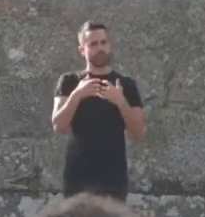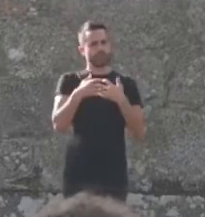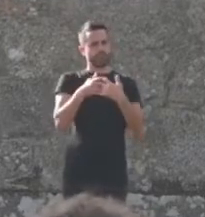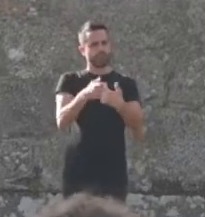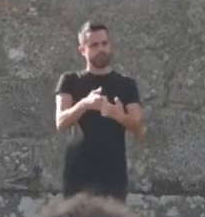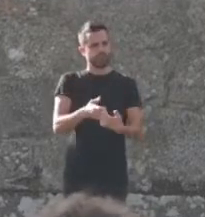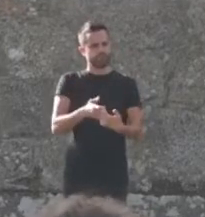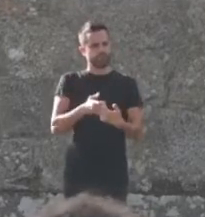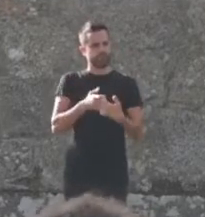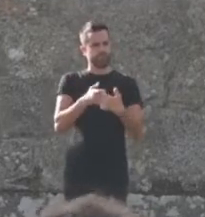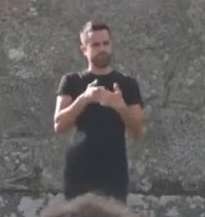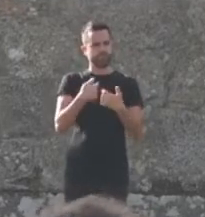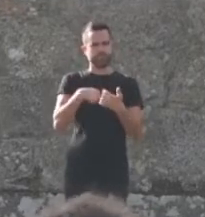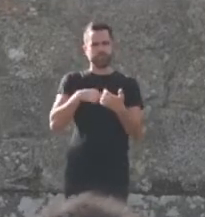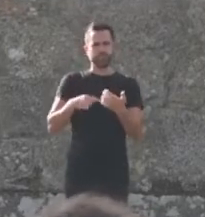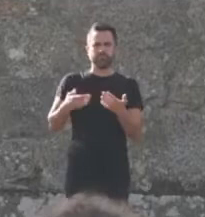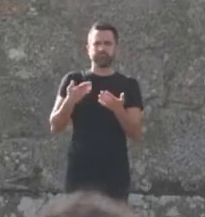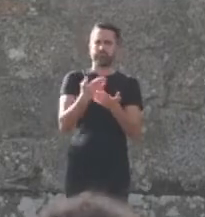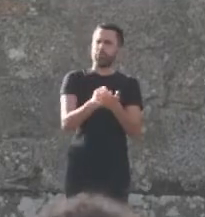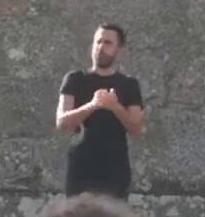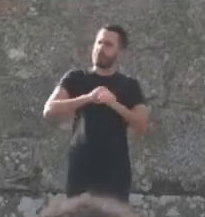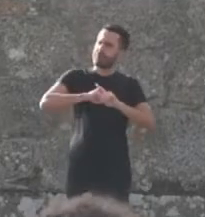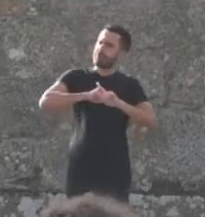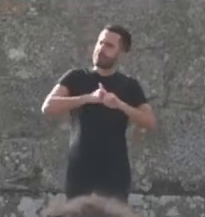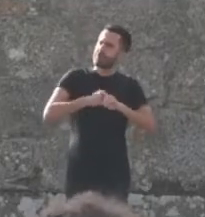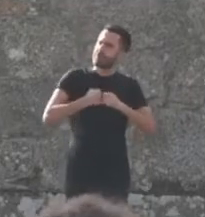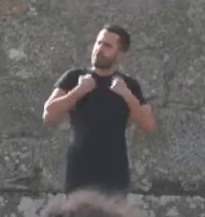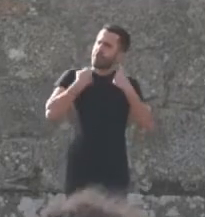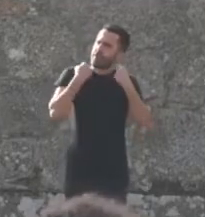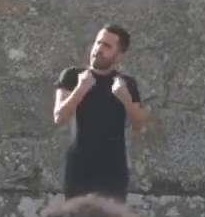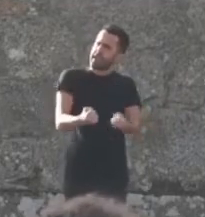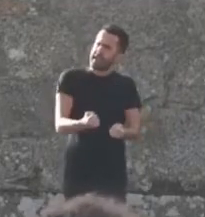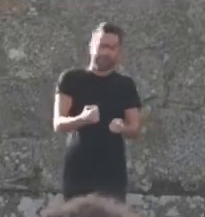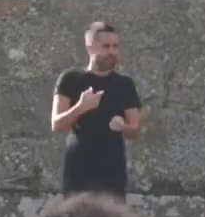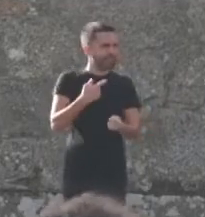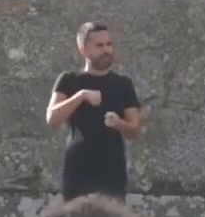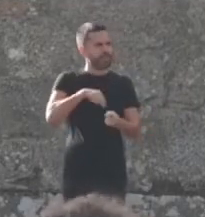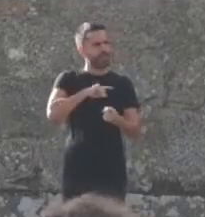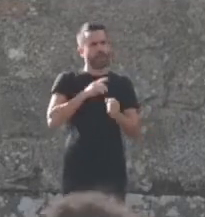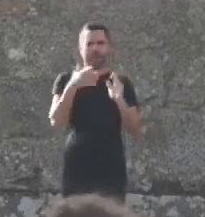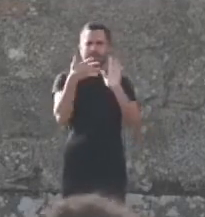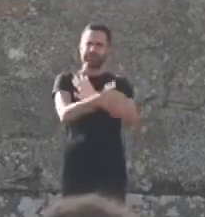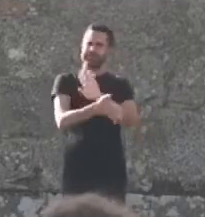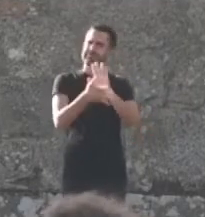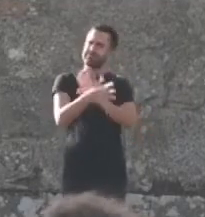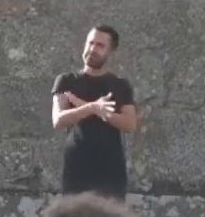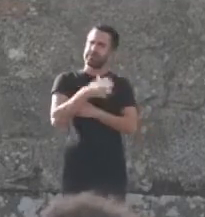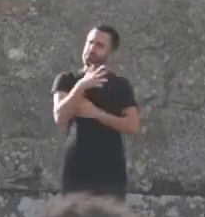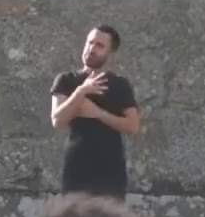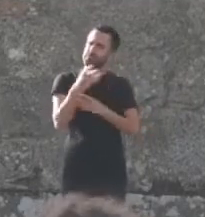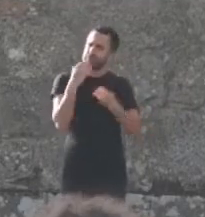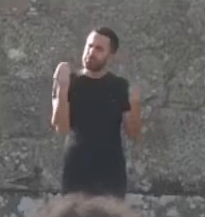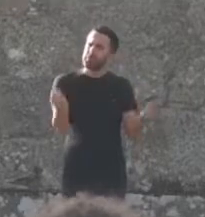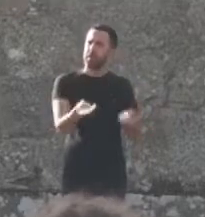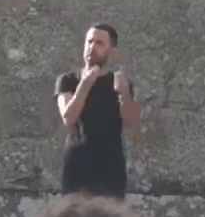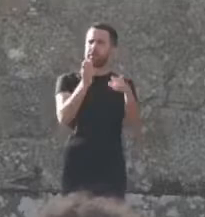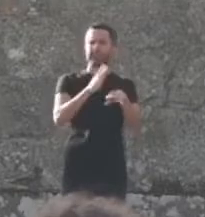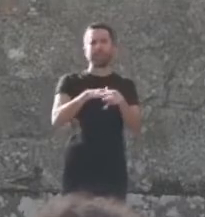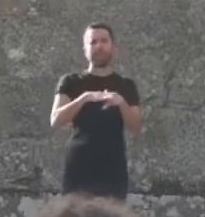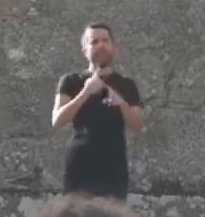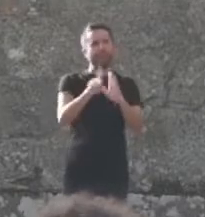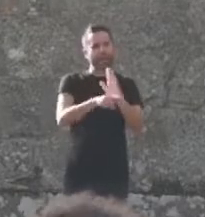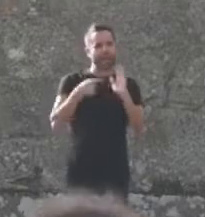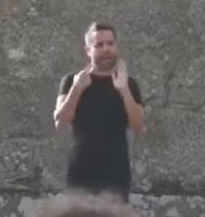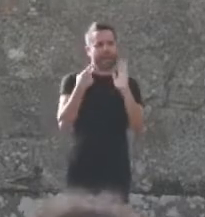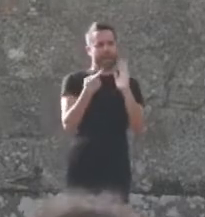deamos e con toda a fortaleza que poidamos e con todos os mellores argumentos que poidamos para que sexa realmente unha